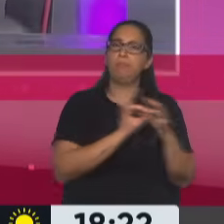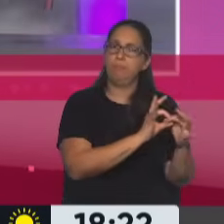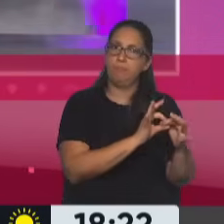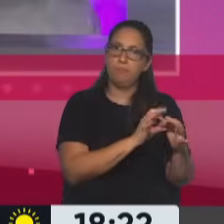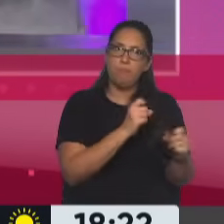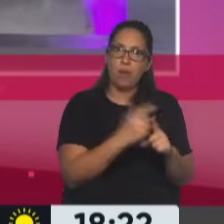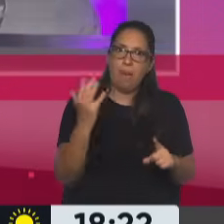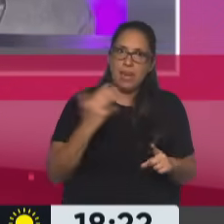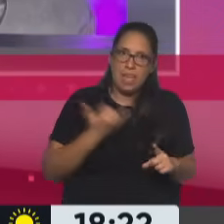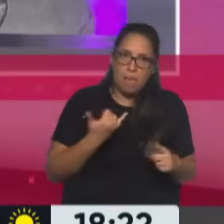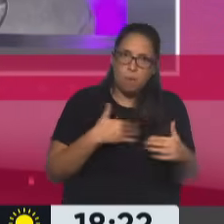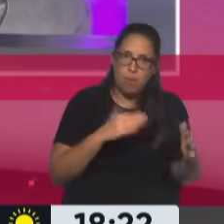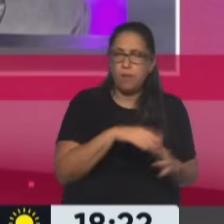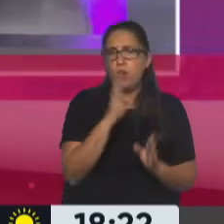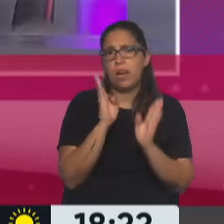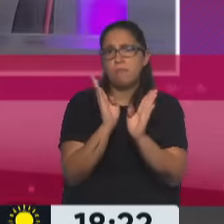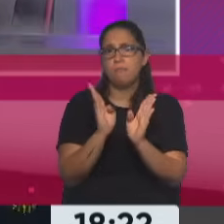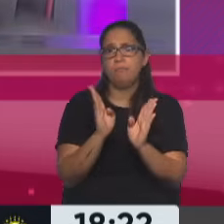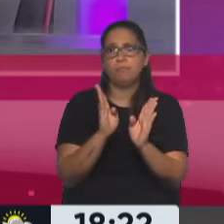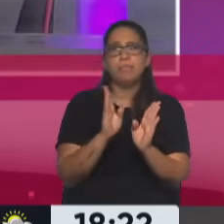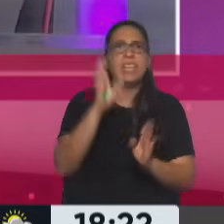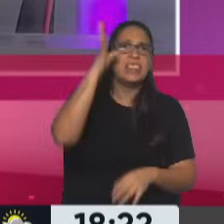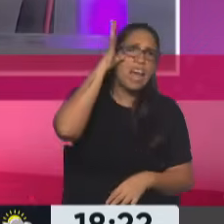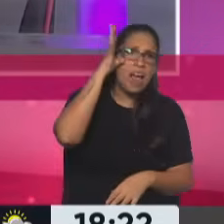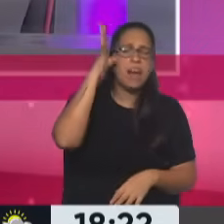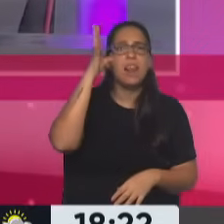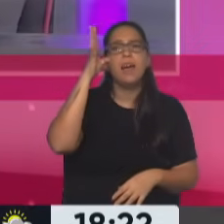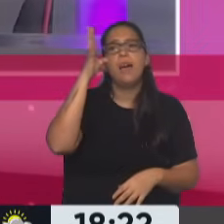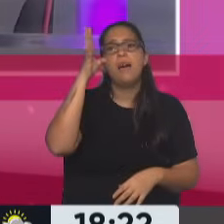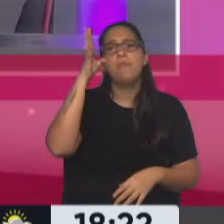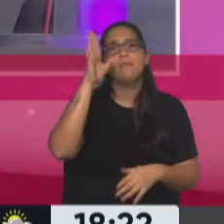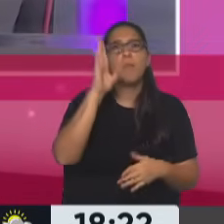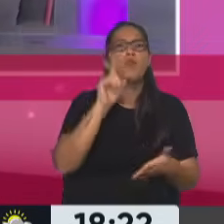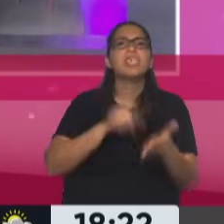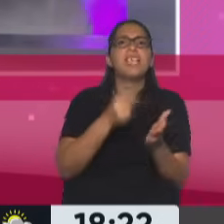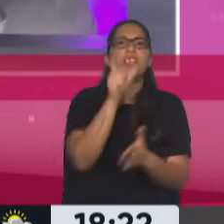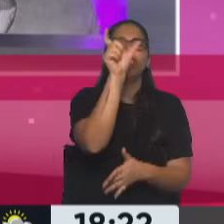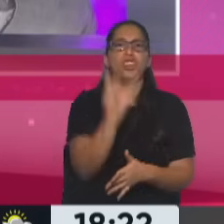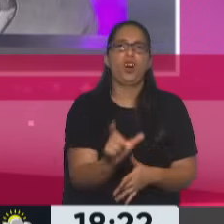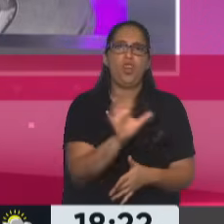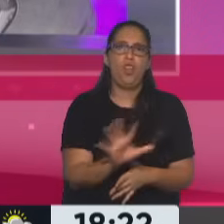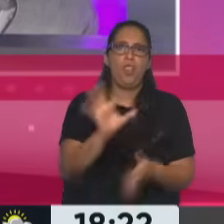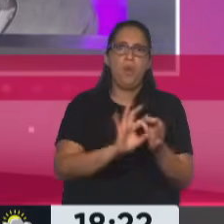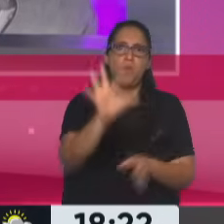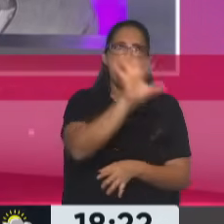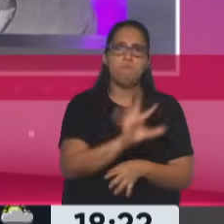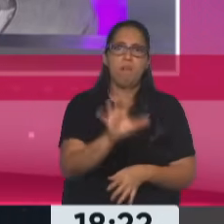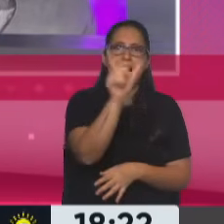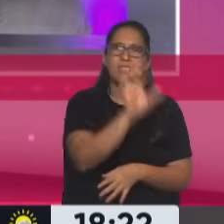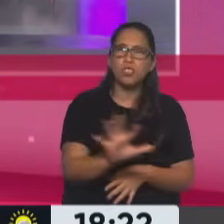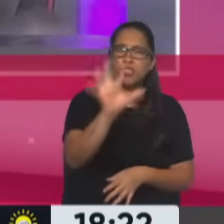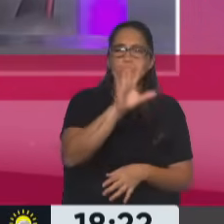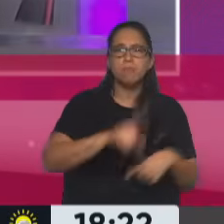las amenazas que tienen. Una Europa mediterránea, una Italia, una Europa céntrica mediterránea, que sigue,